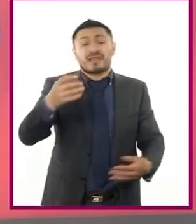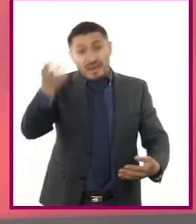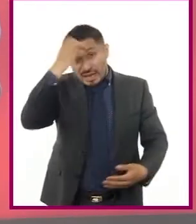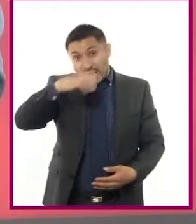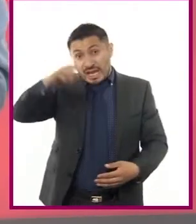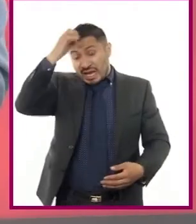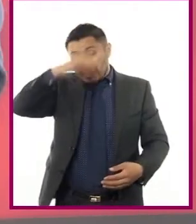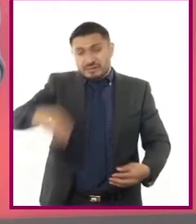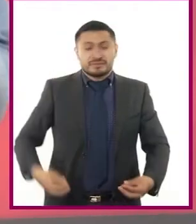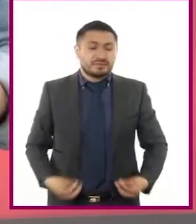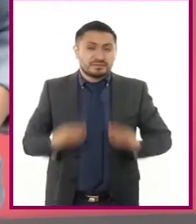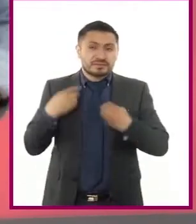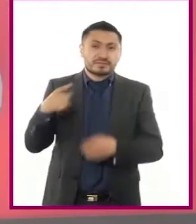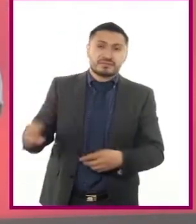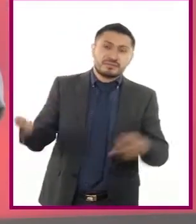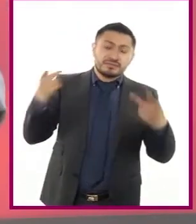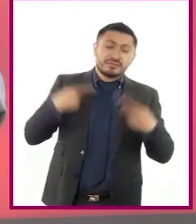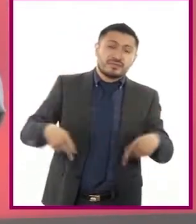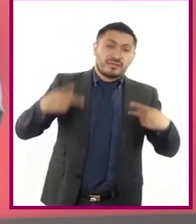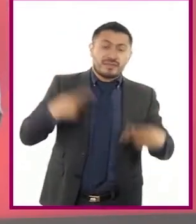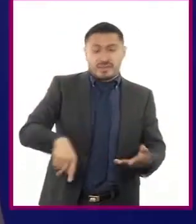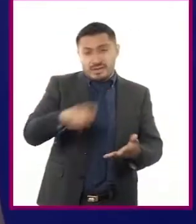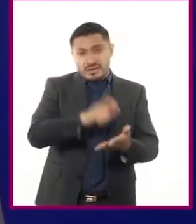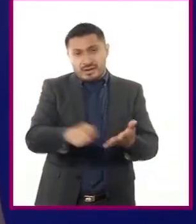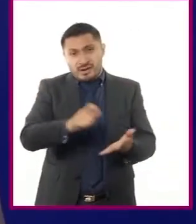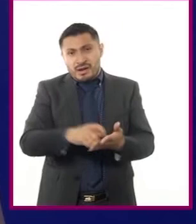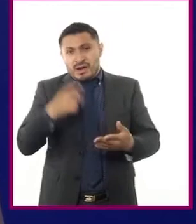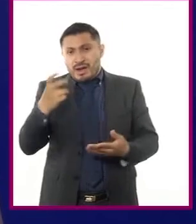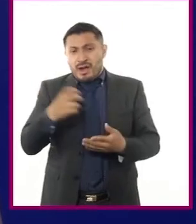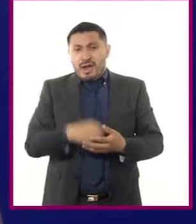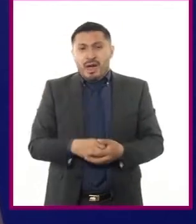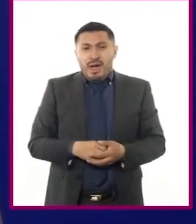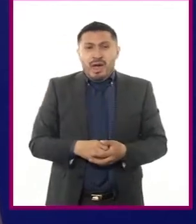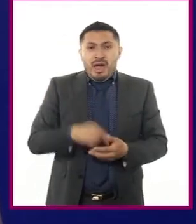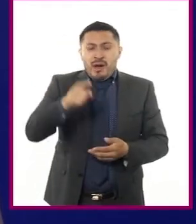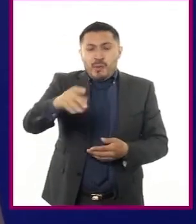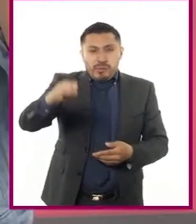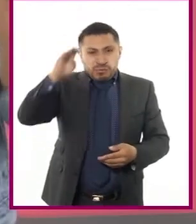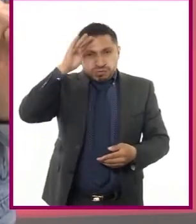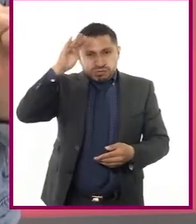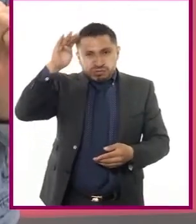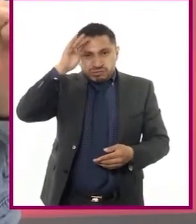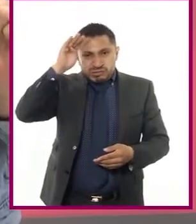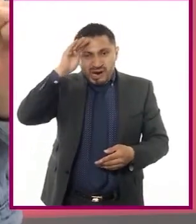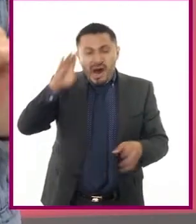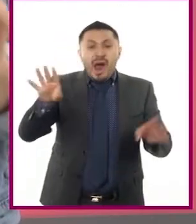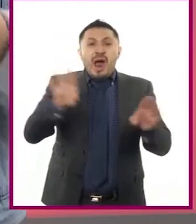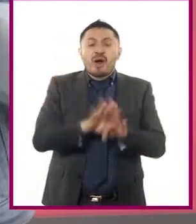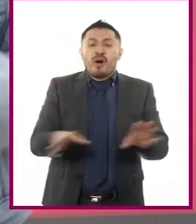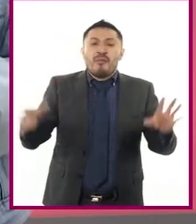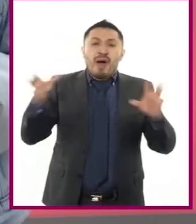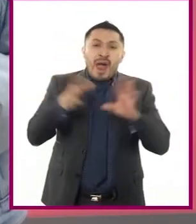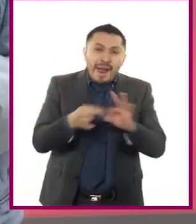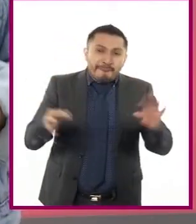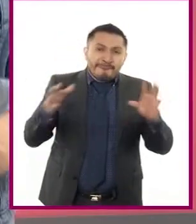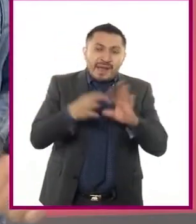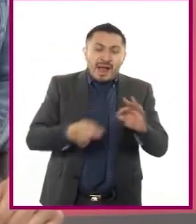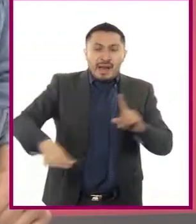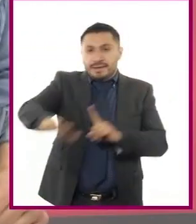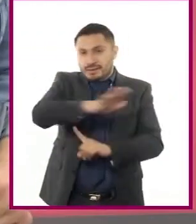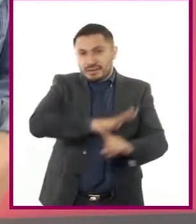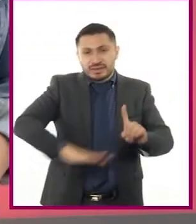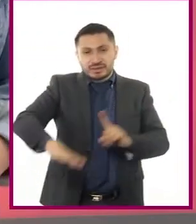estaría experimentando el poeta cuando escribió ese texto? ¿Se han puesto a pensar cómo describirían el mundo